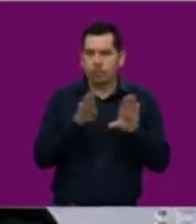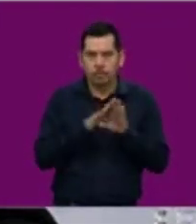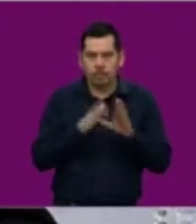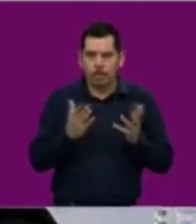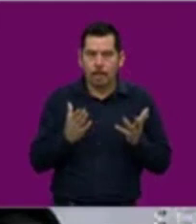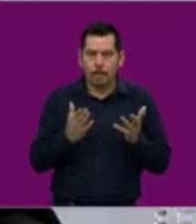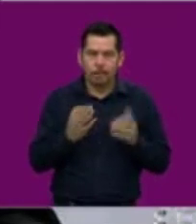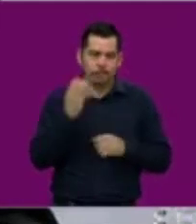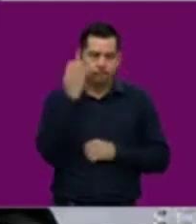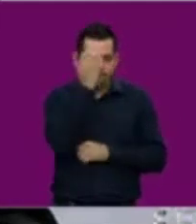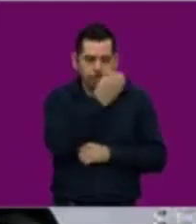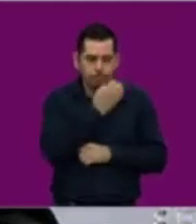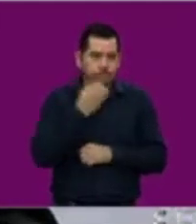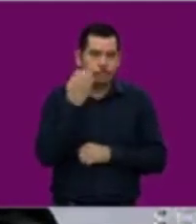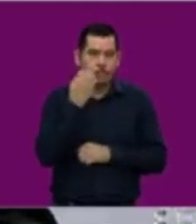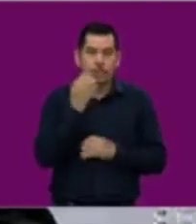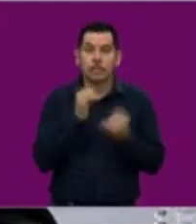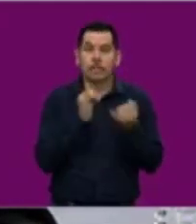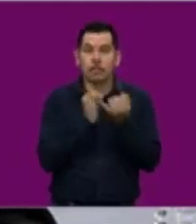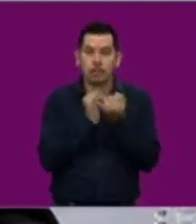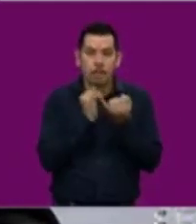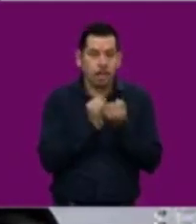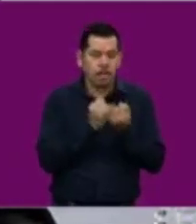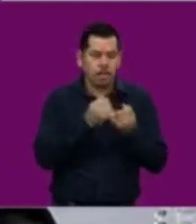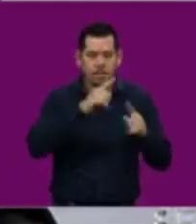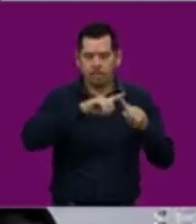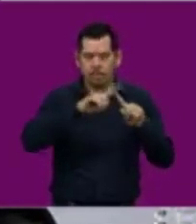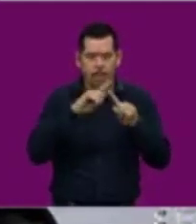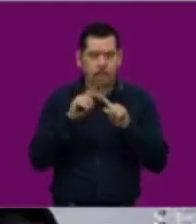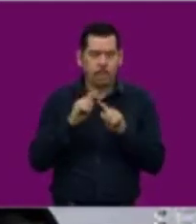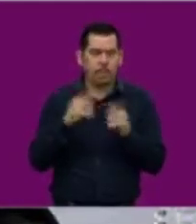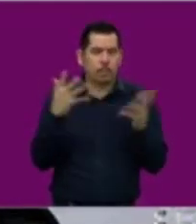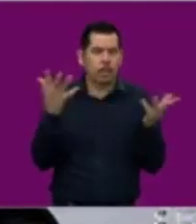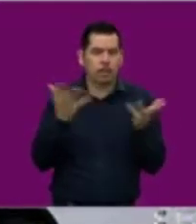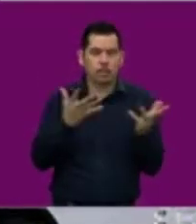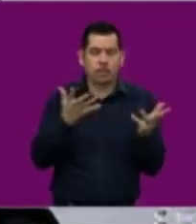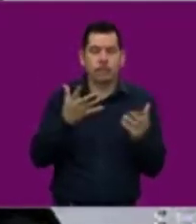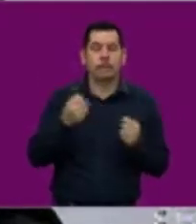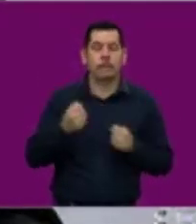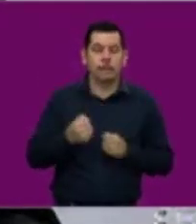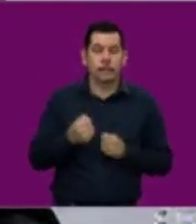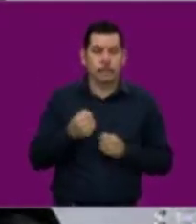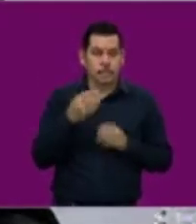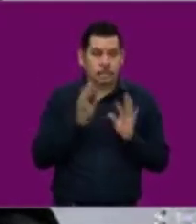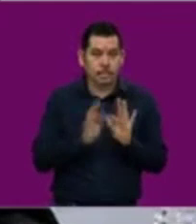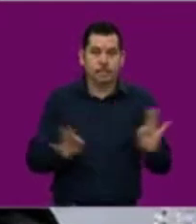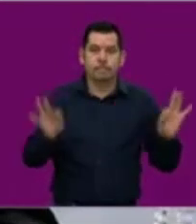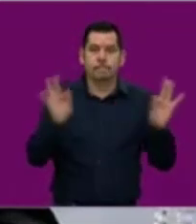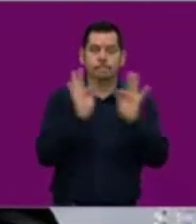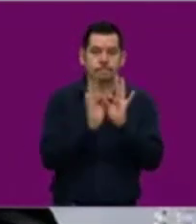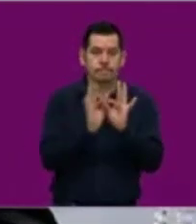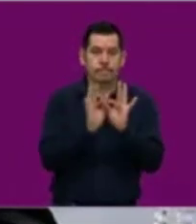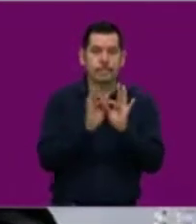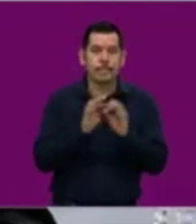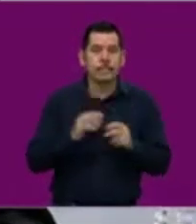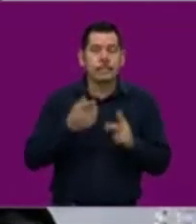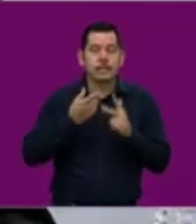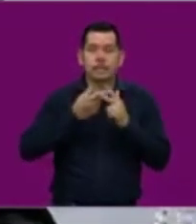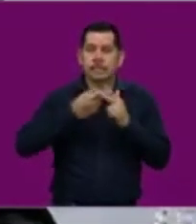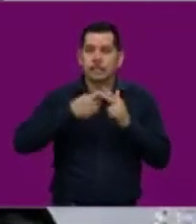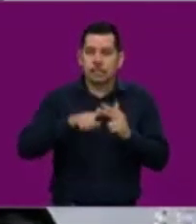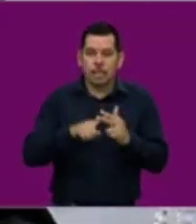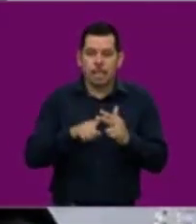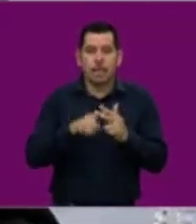tomar nota de todas las acciones que se deben de realizar en torno al inicio del nuevo ciclo